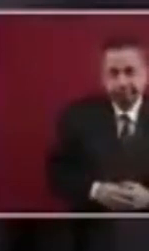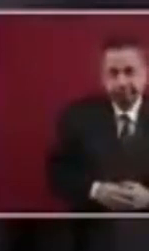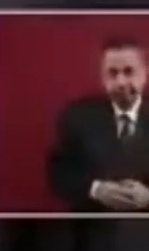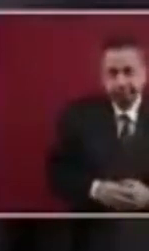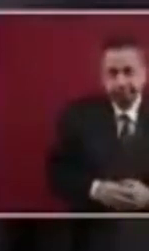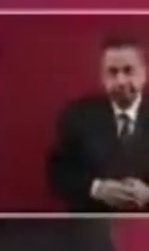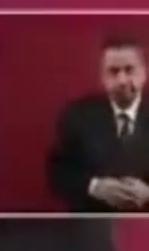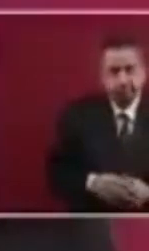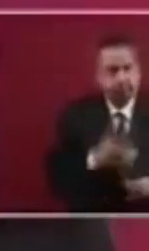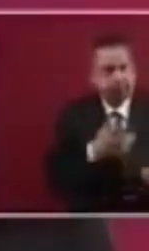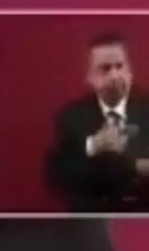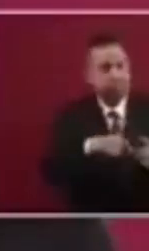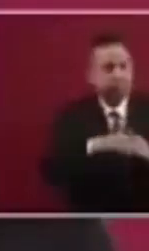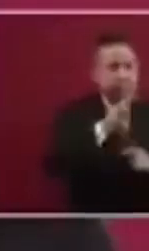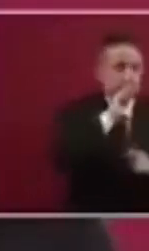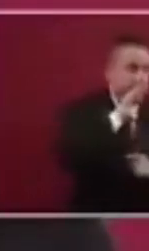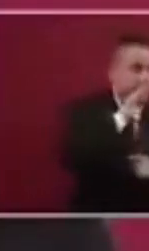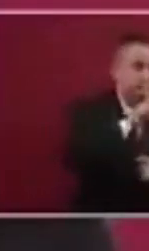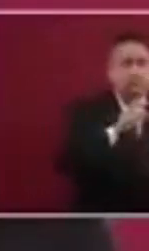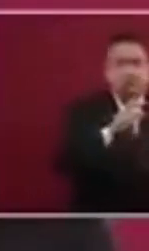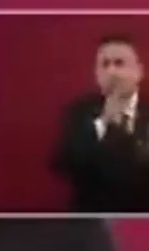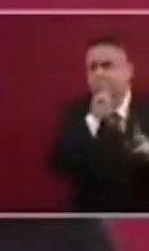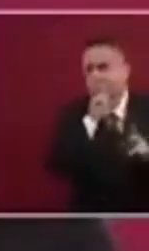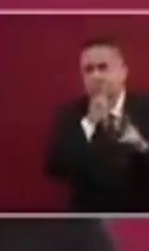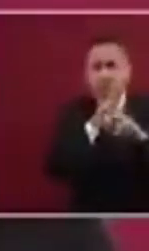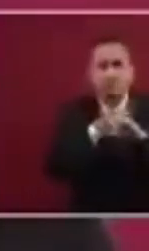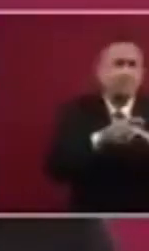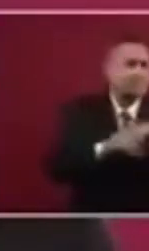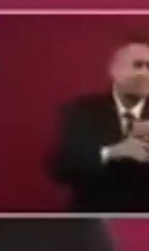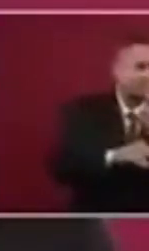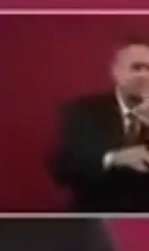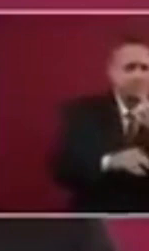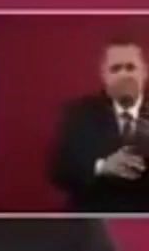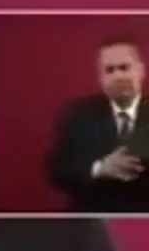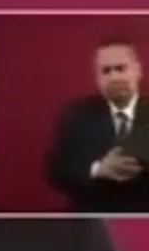Ahí andan las mamacitas,